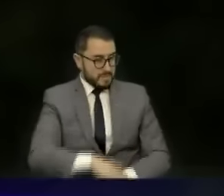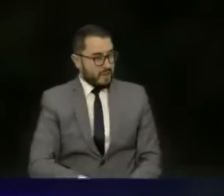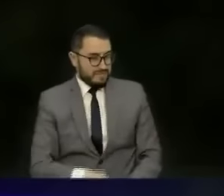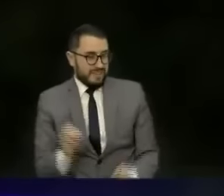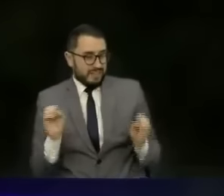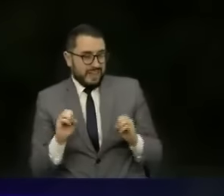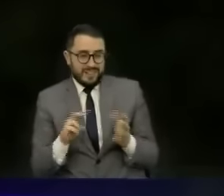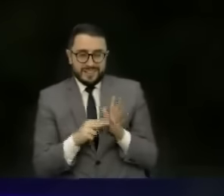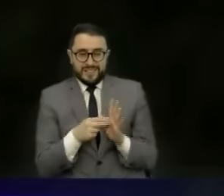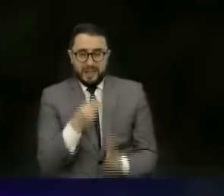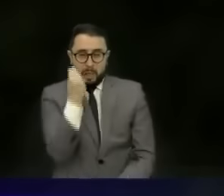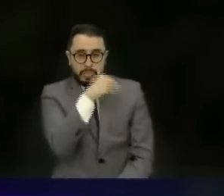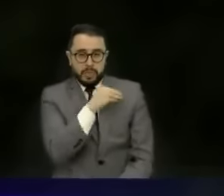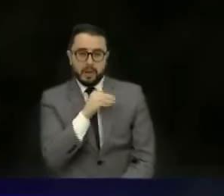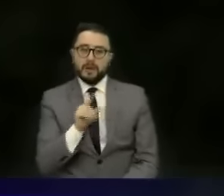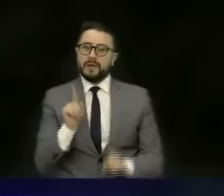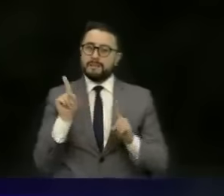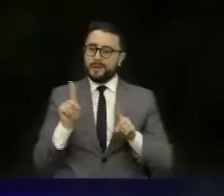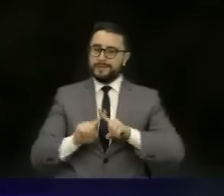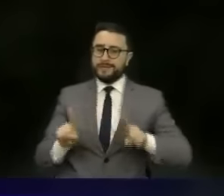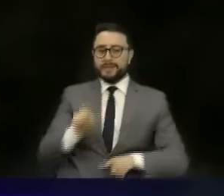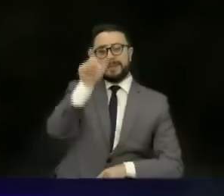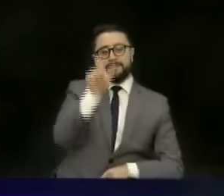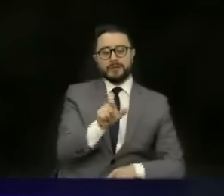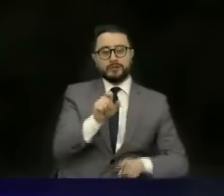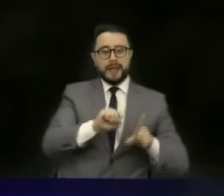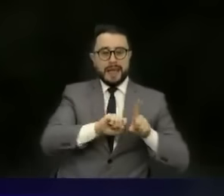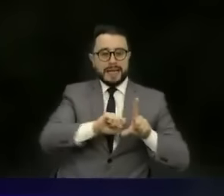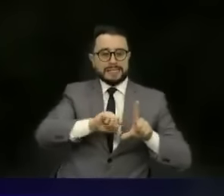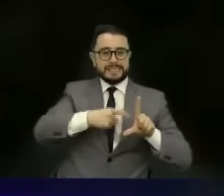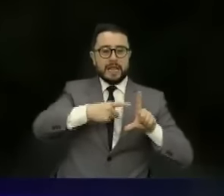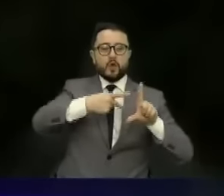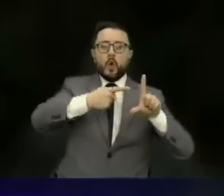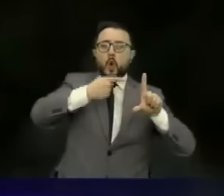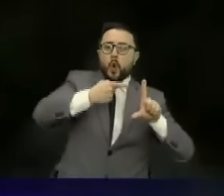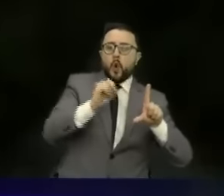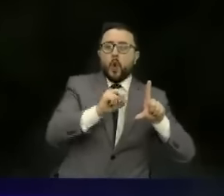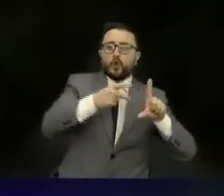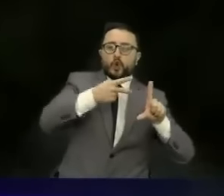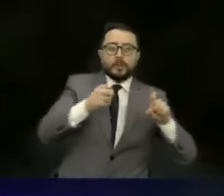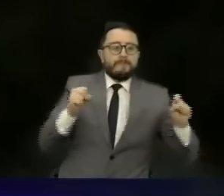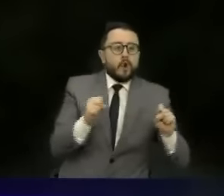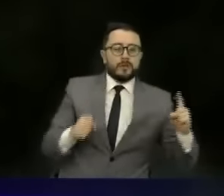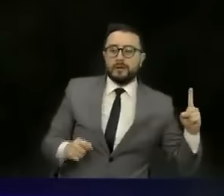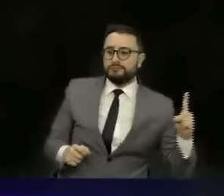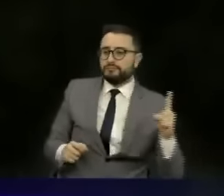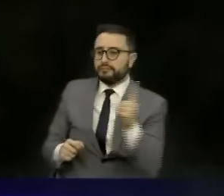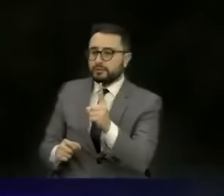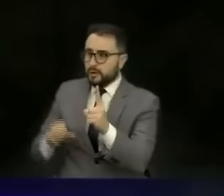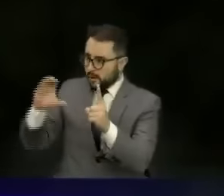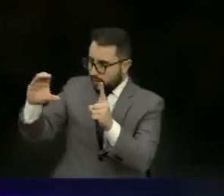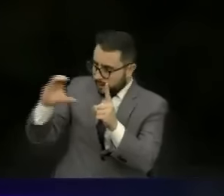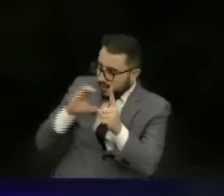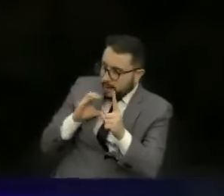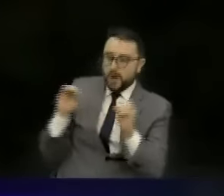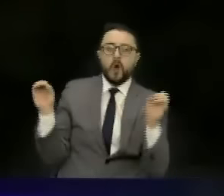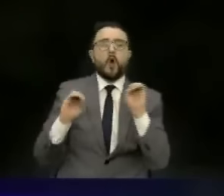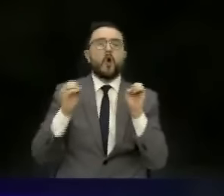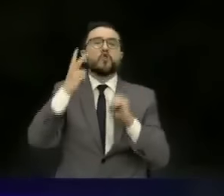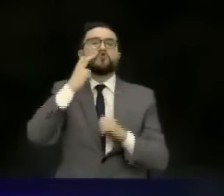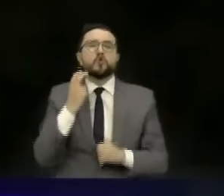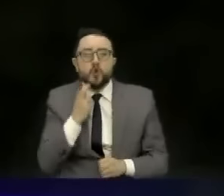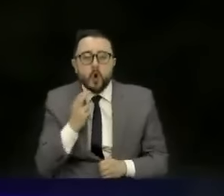para que alguien que sale del barrio estrato 1 o 2 de Bogotá, para alguien que sale del Chocó, del Cauca, de las